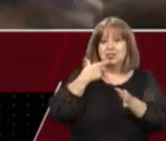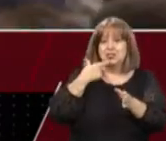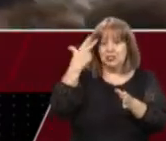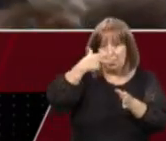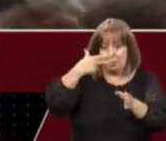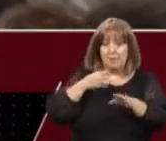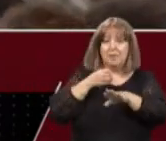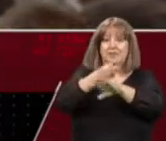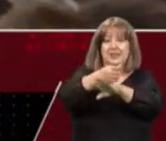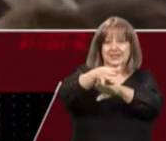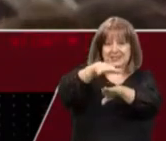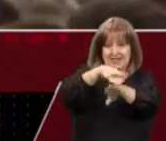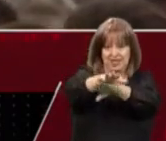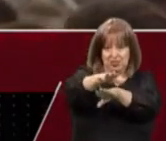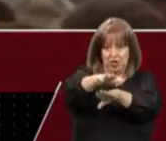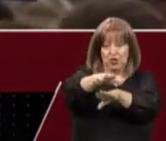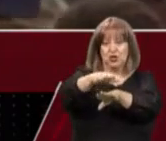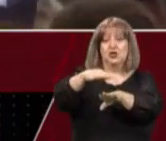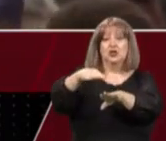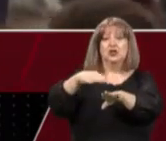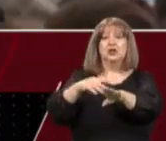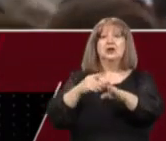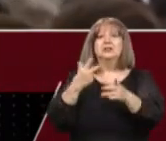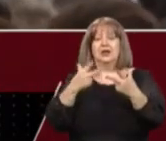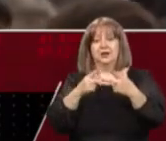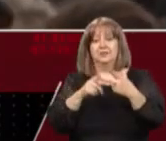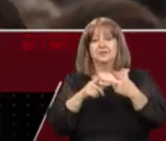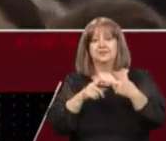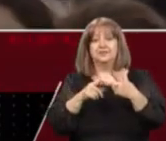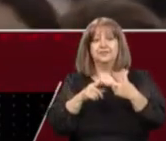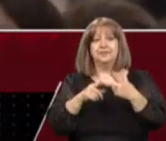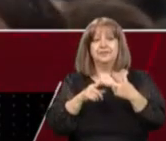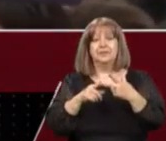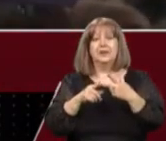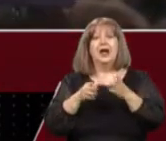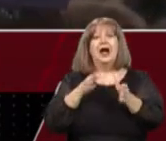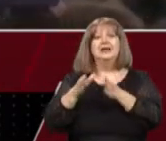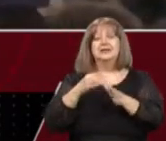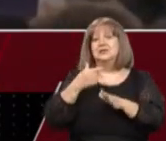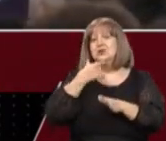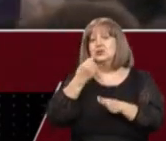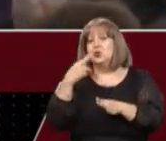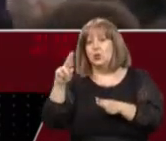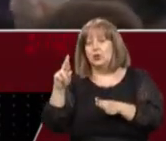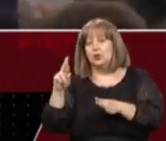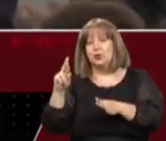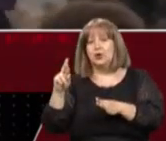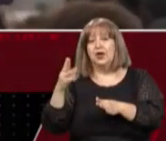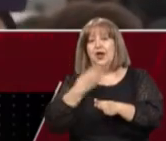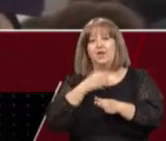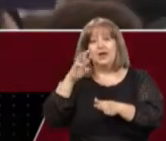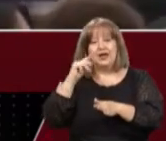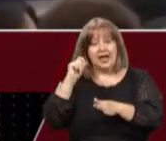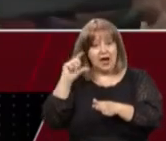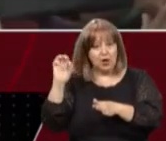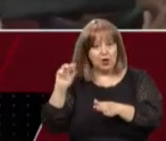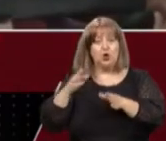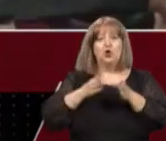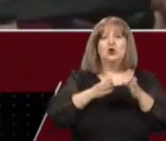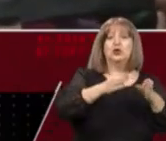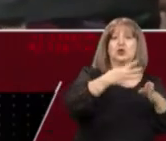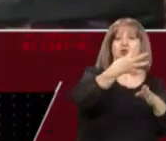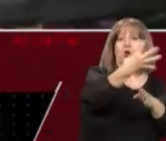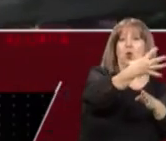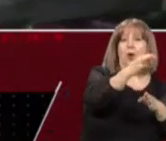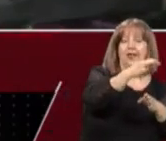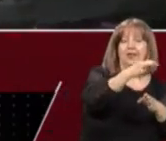mano que va a la ciudad, esto es acceso este. Y los otros tres simultáneos se están dando en el acceso sur a la altura de Feriagro, en la ruta 40 a